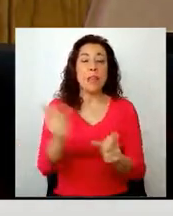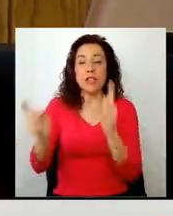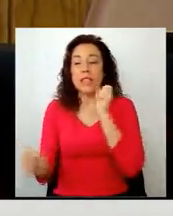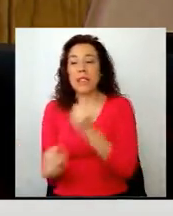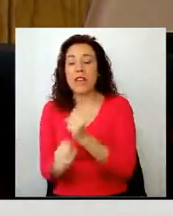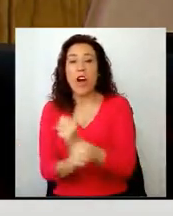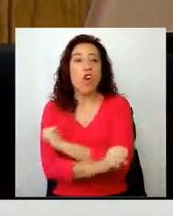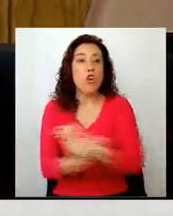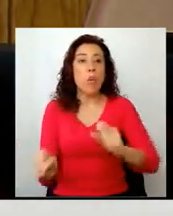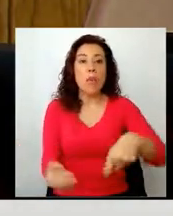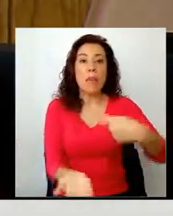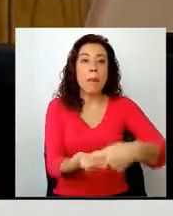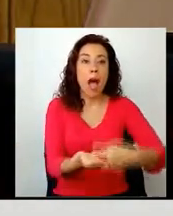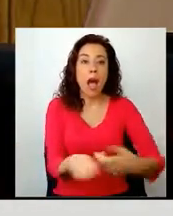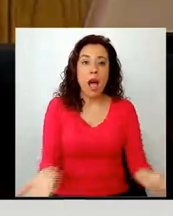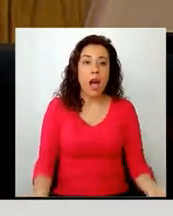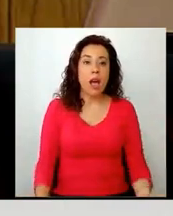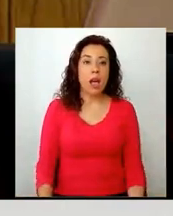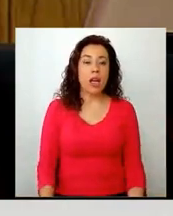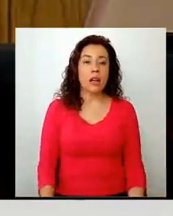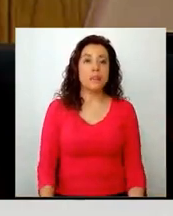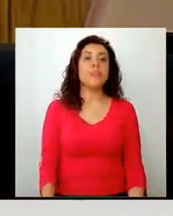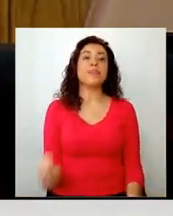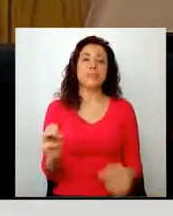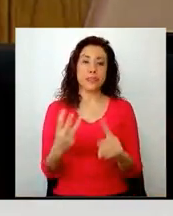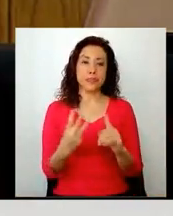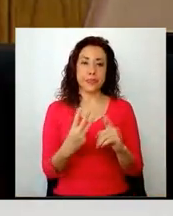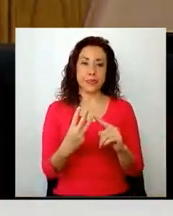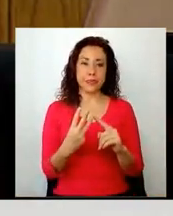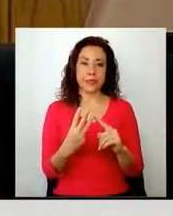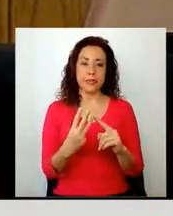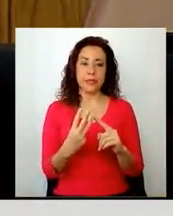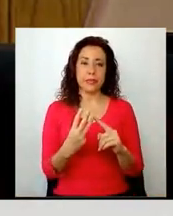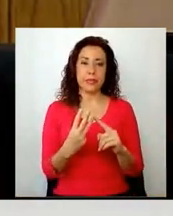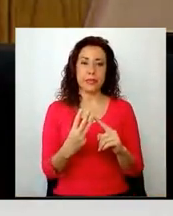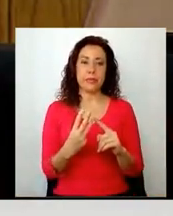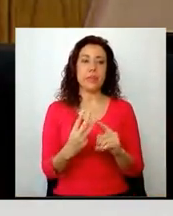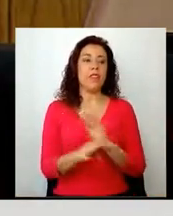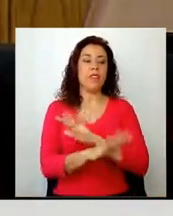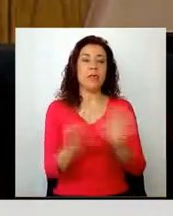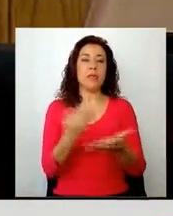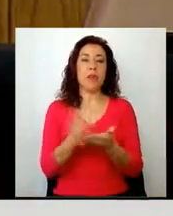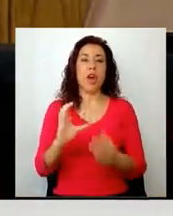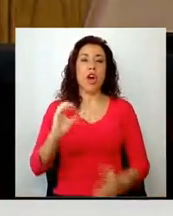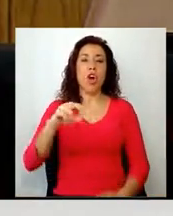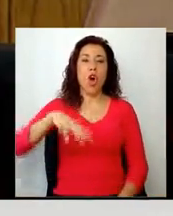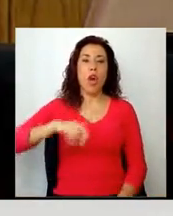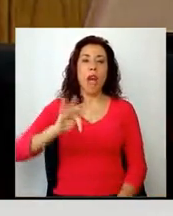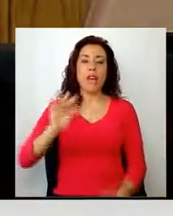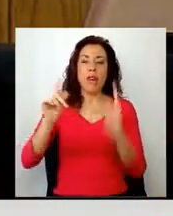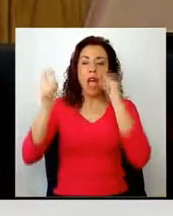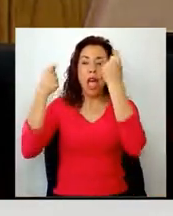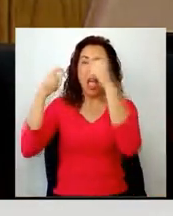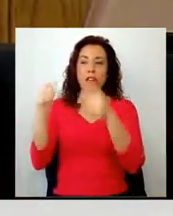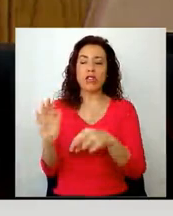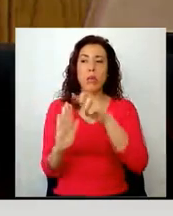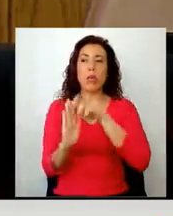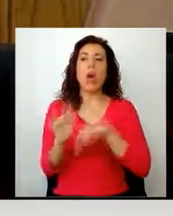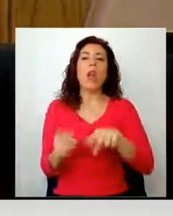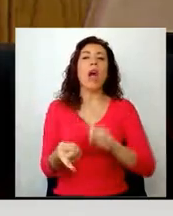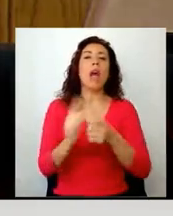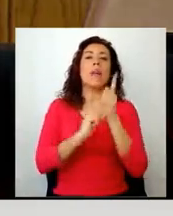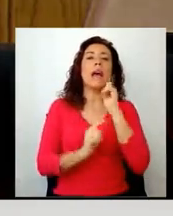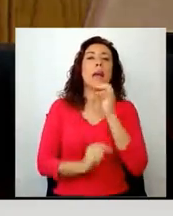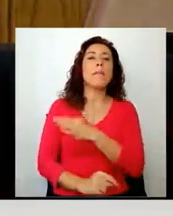acceder En tercer lugar saca la conaf de la evaluación de los proyectos y lo entrega al ministerio medio ambiente